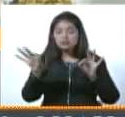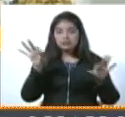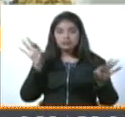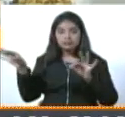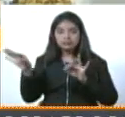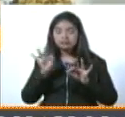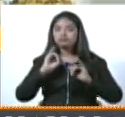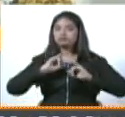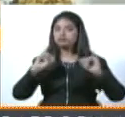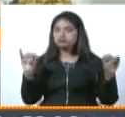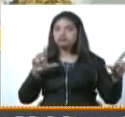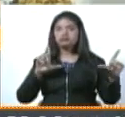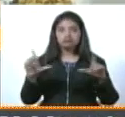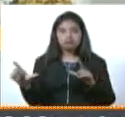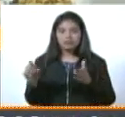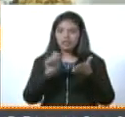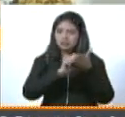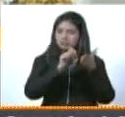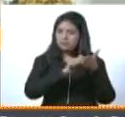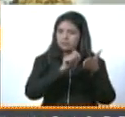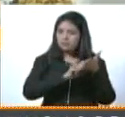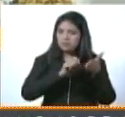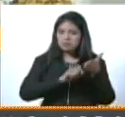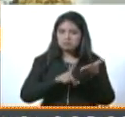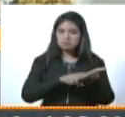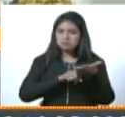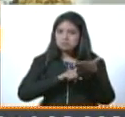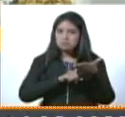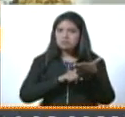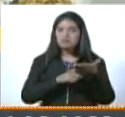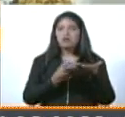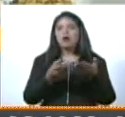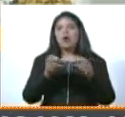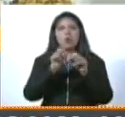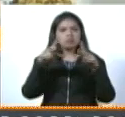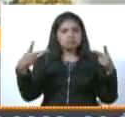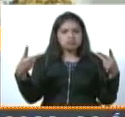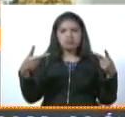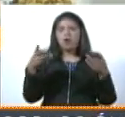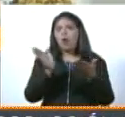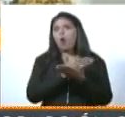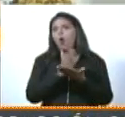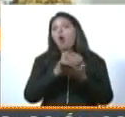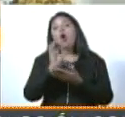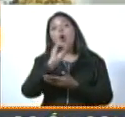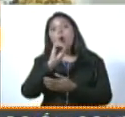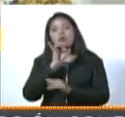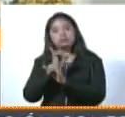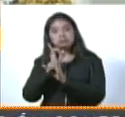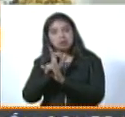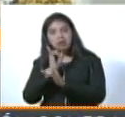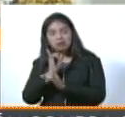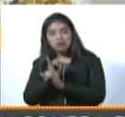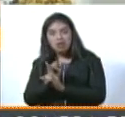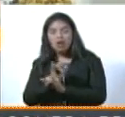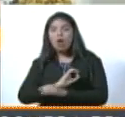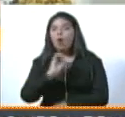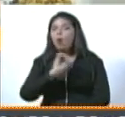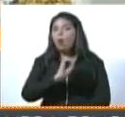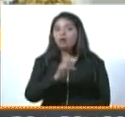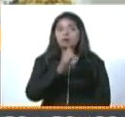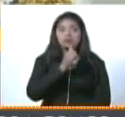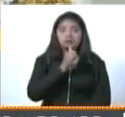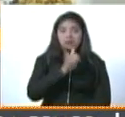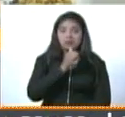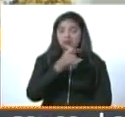escogencias ya las tengan hechas a través de la brújula, a través de la página del Consejo Nacional Electoral, a